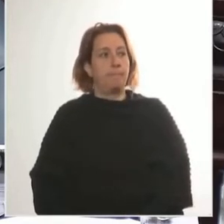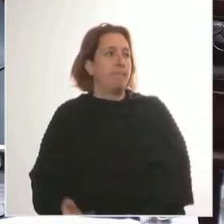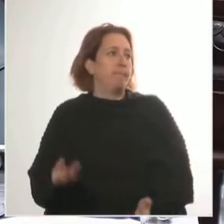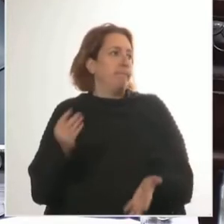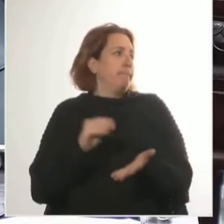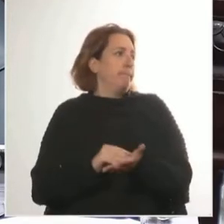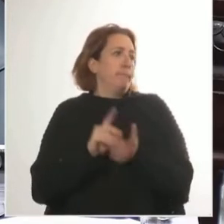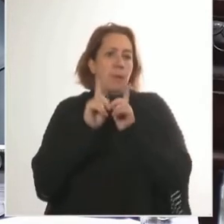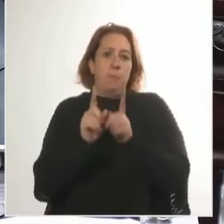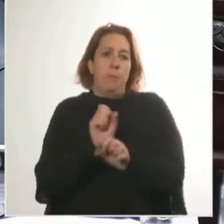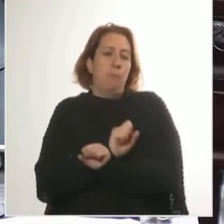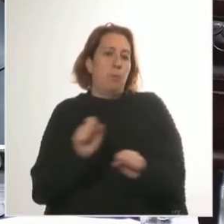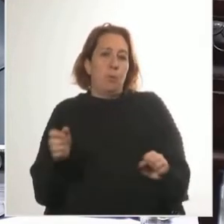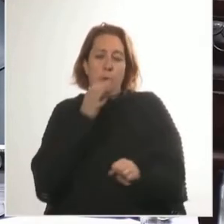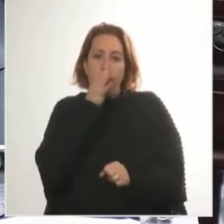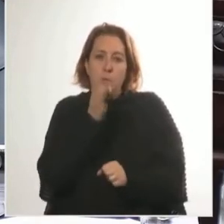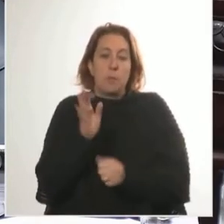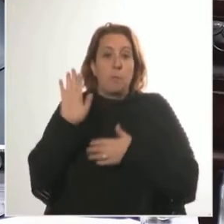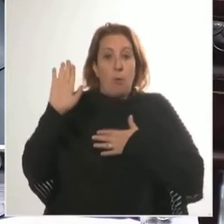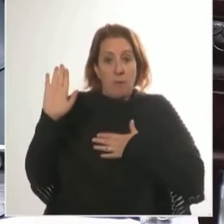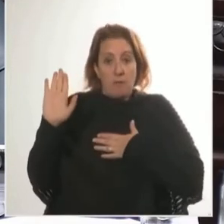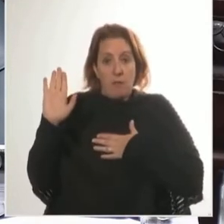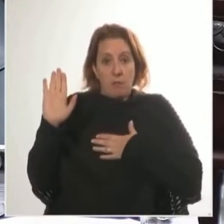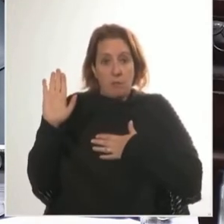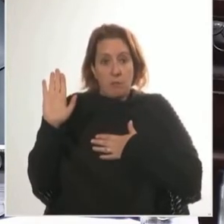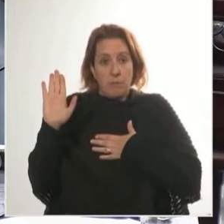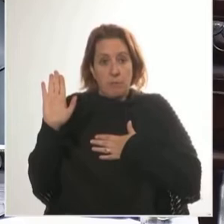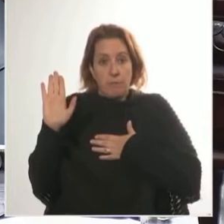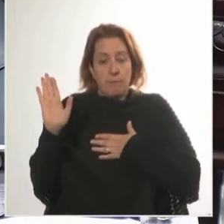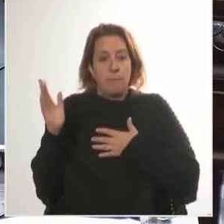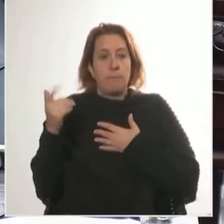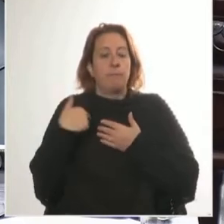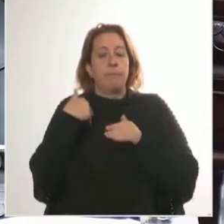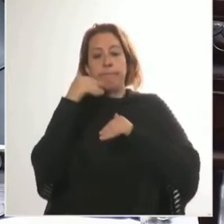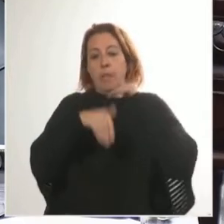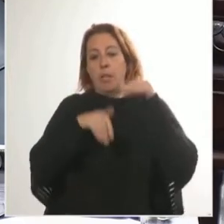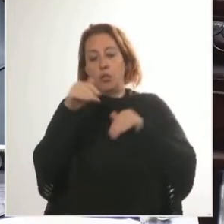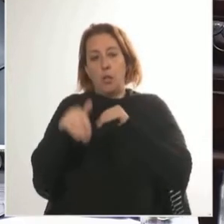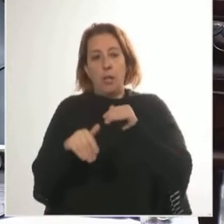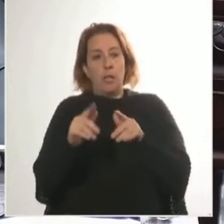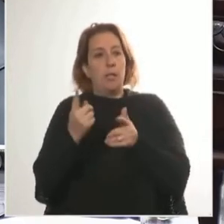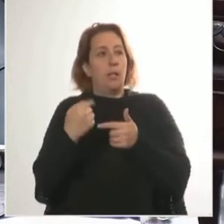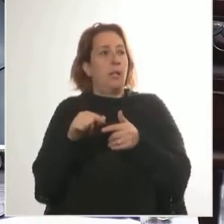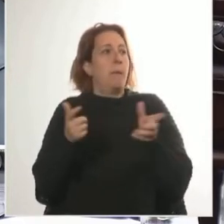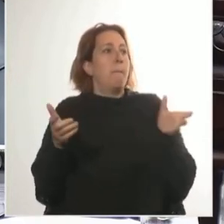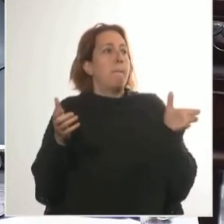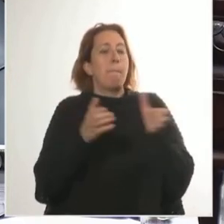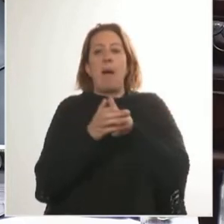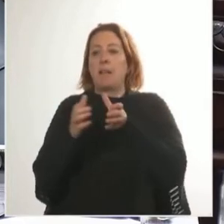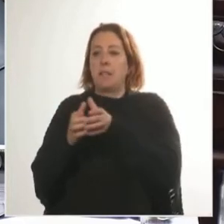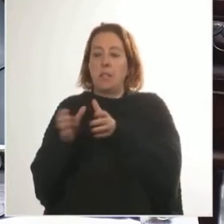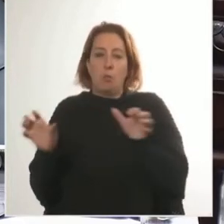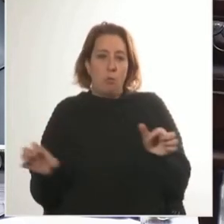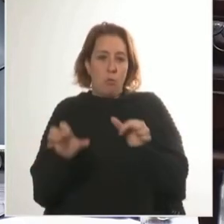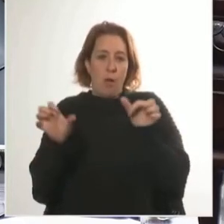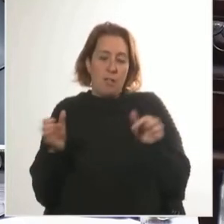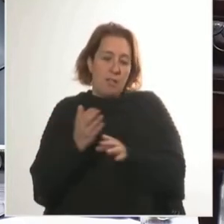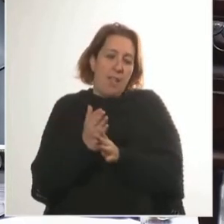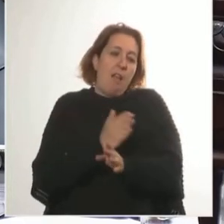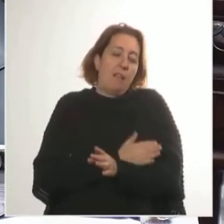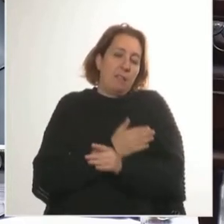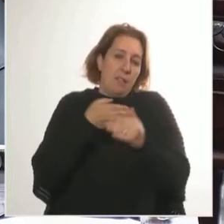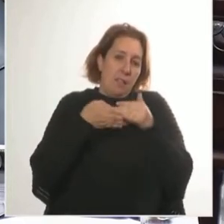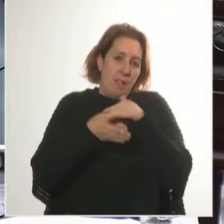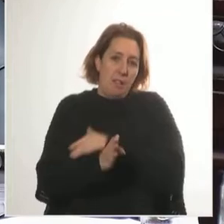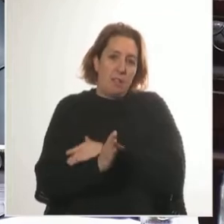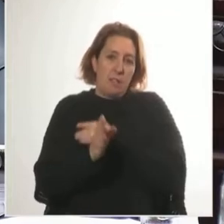podríamos decir hasta de las promesas electorales que los partidos realizan antes de acceder al